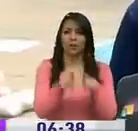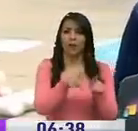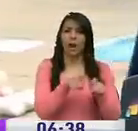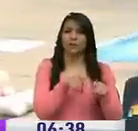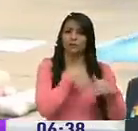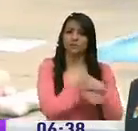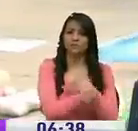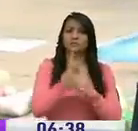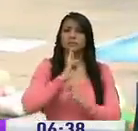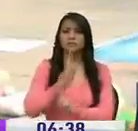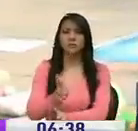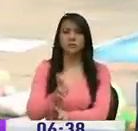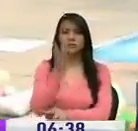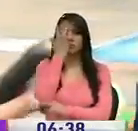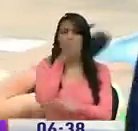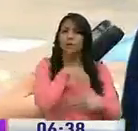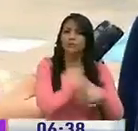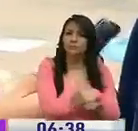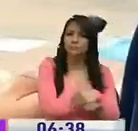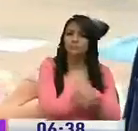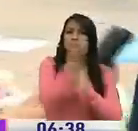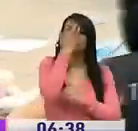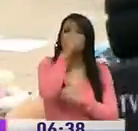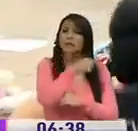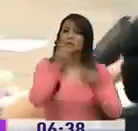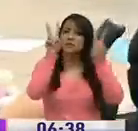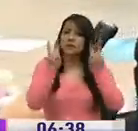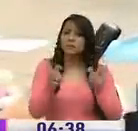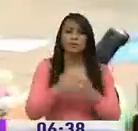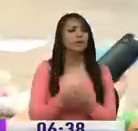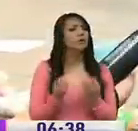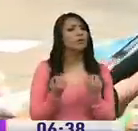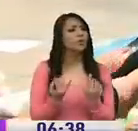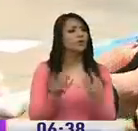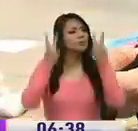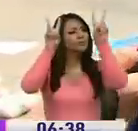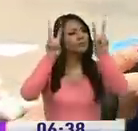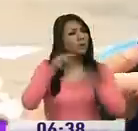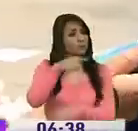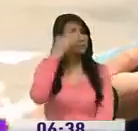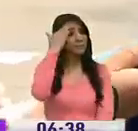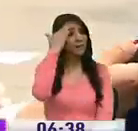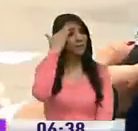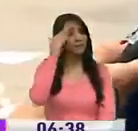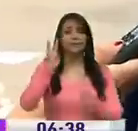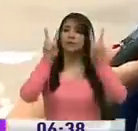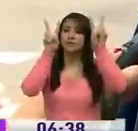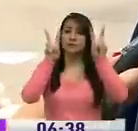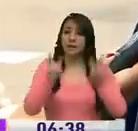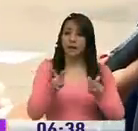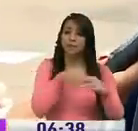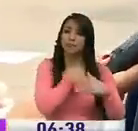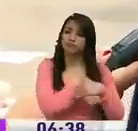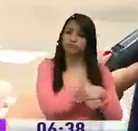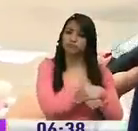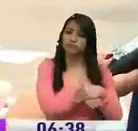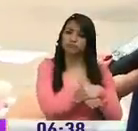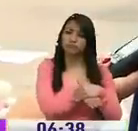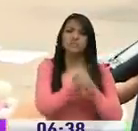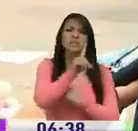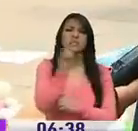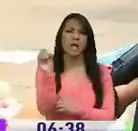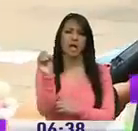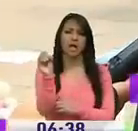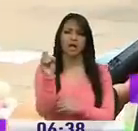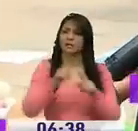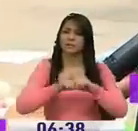respuestas por fueron archivados esos casos habl deos casos que se encuentran represados son más de 100